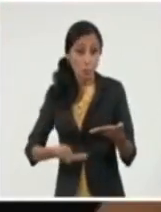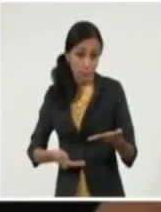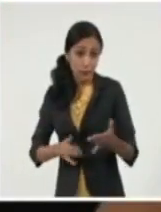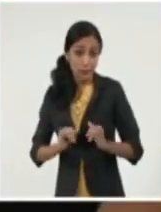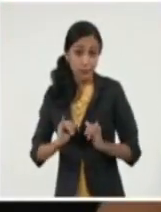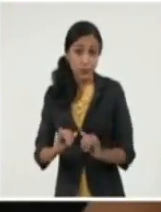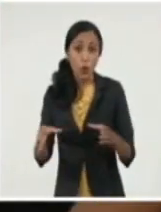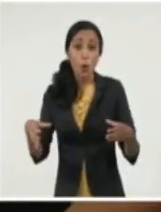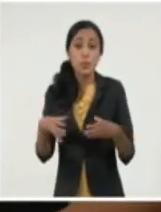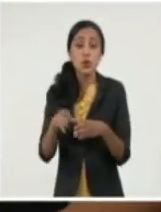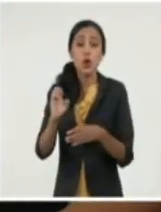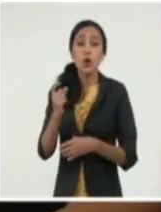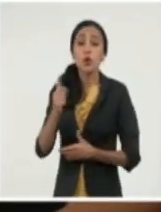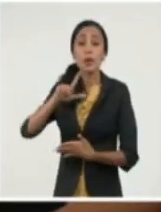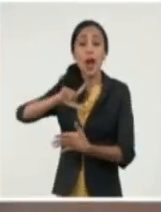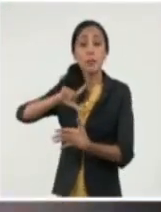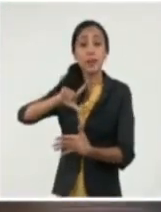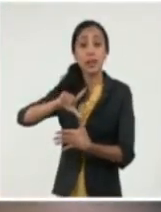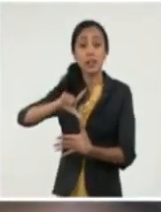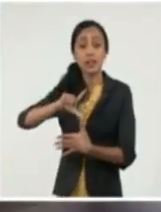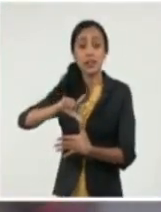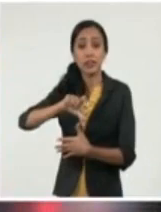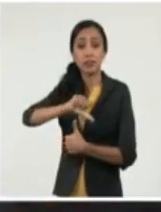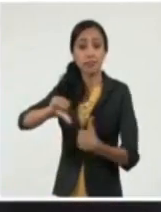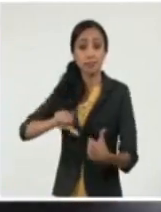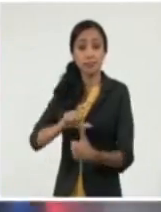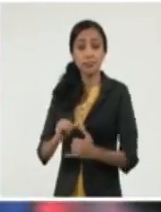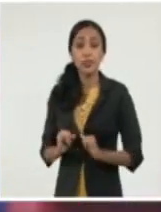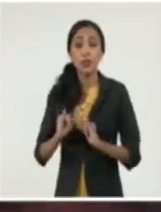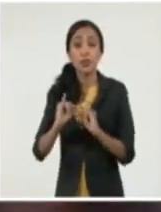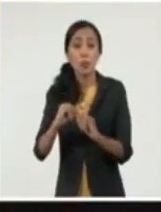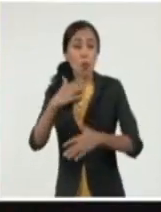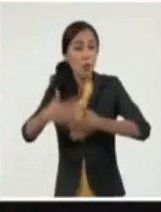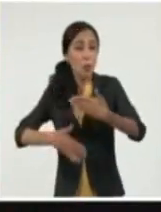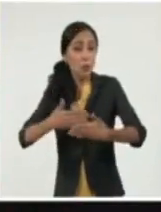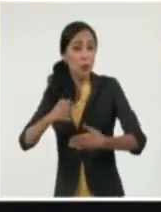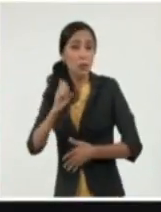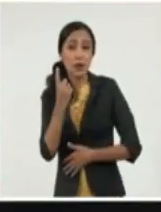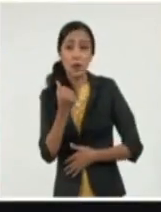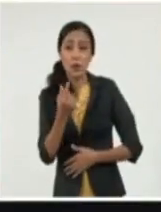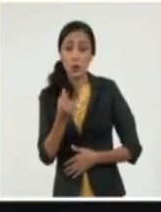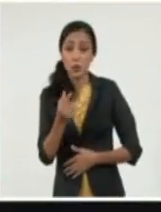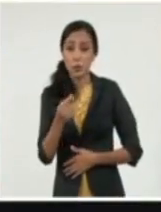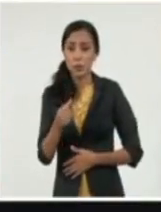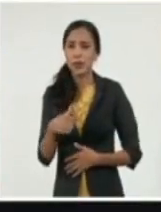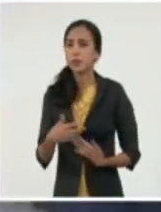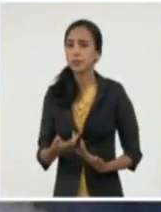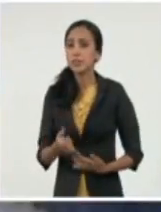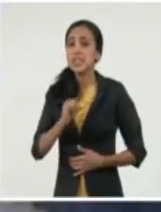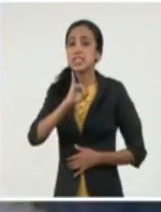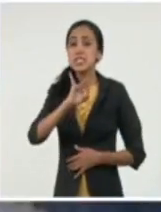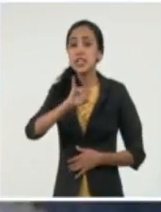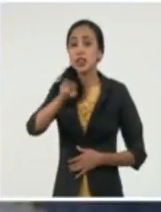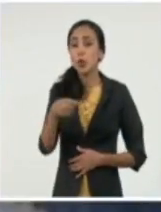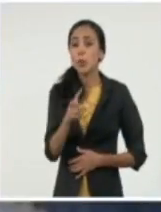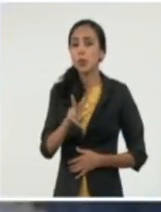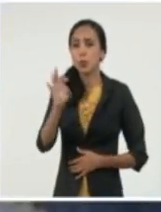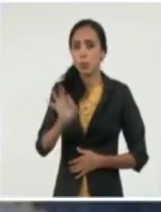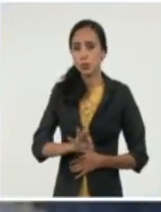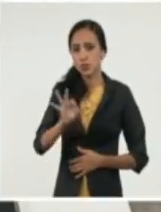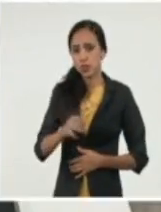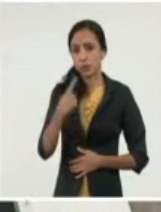para América Latina y el Caribe, CEPAL, señaló que la inflación en la región fue de 7,2% en